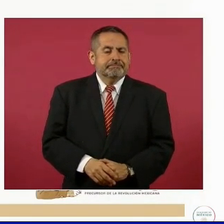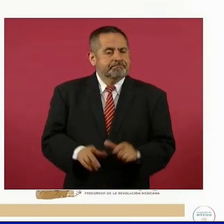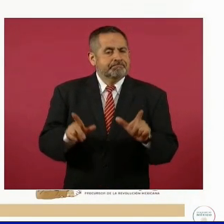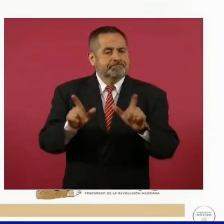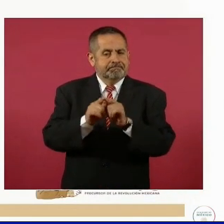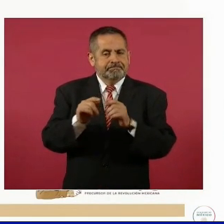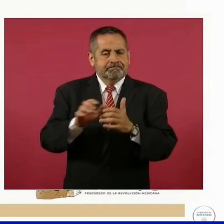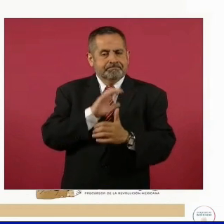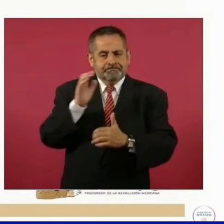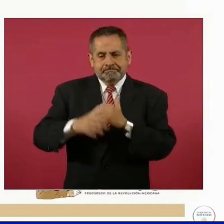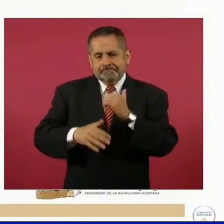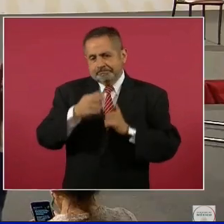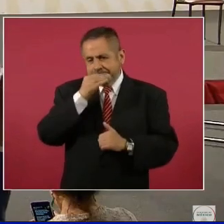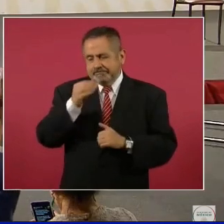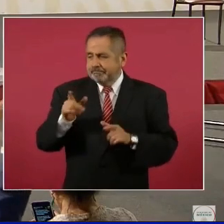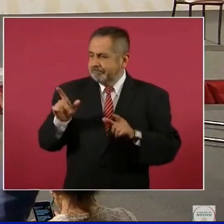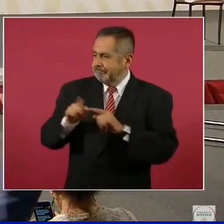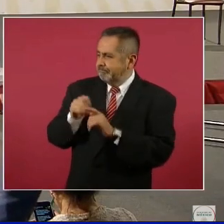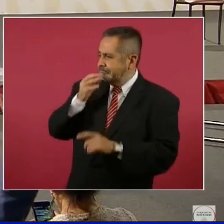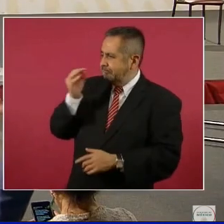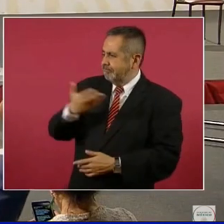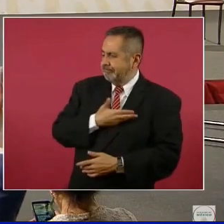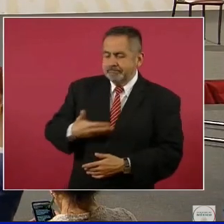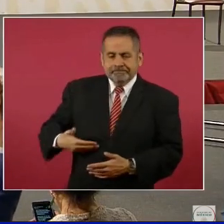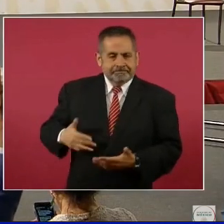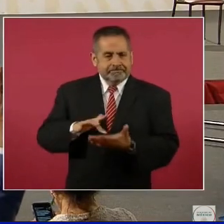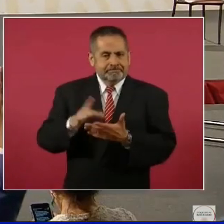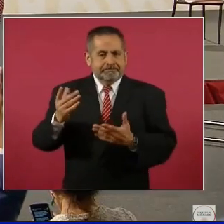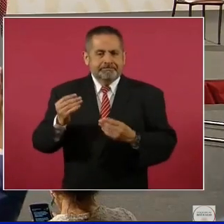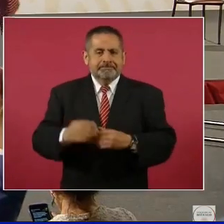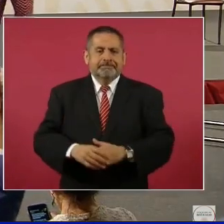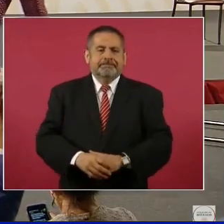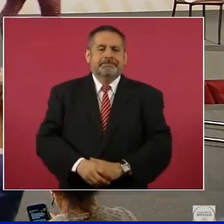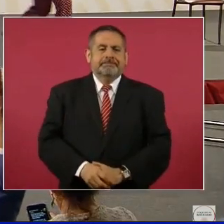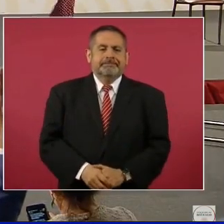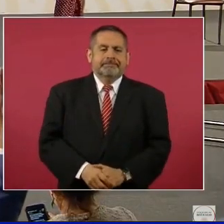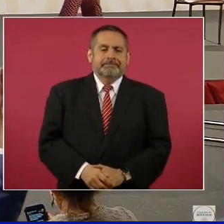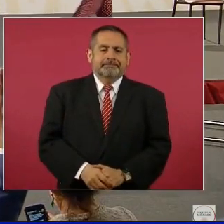de hoy es cuánto señor presidente Muchas gracias